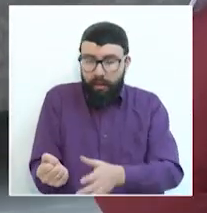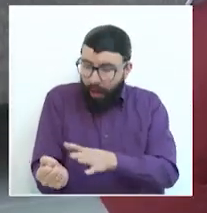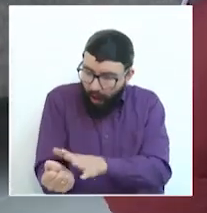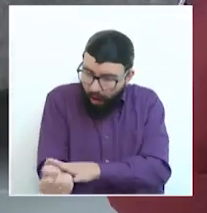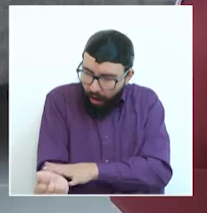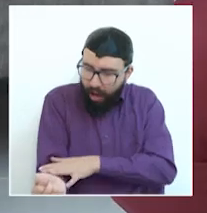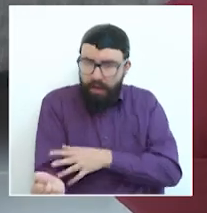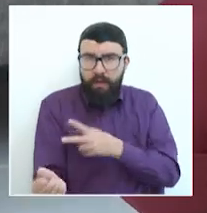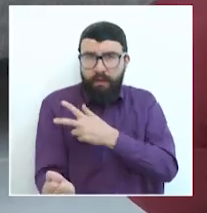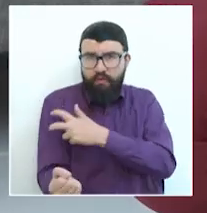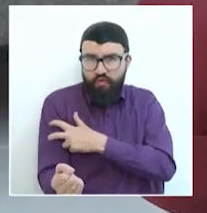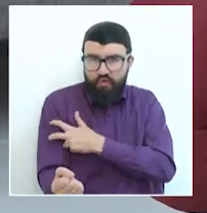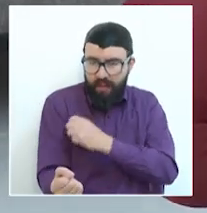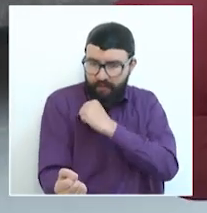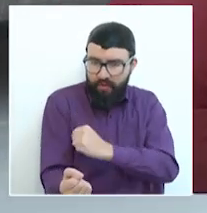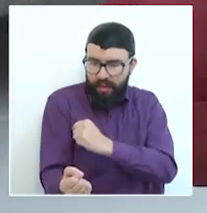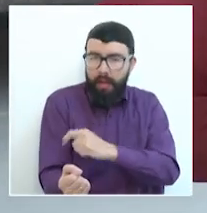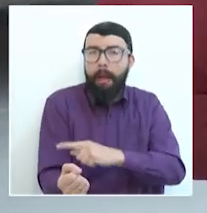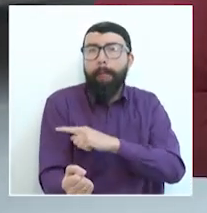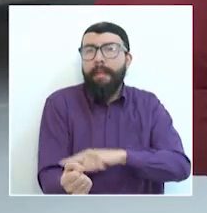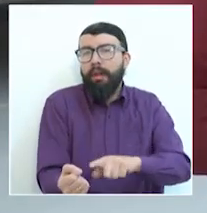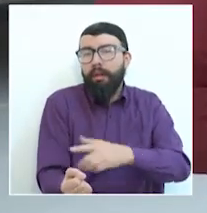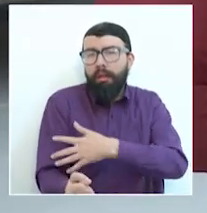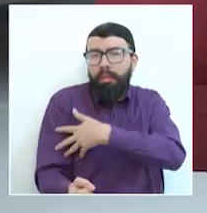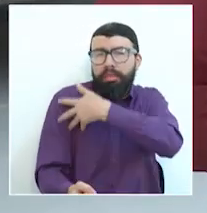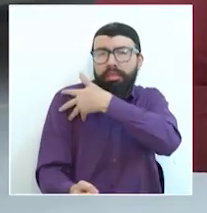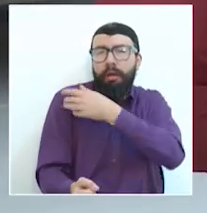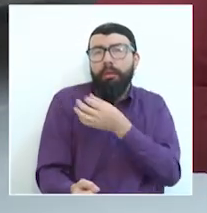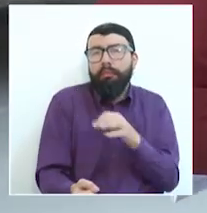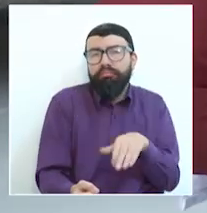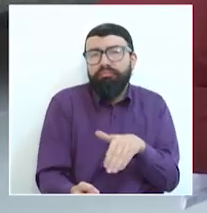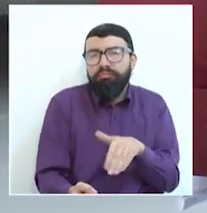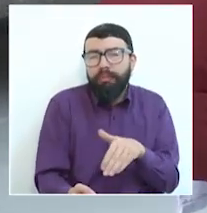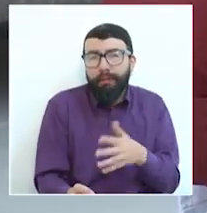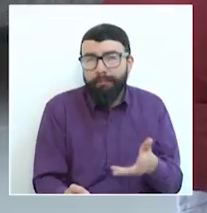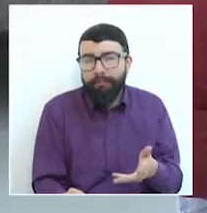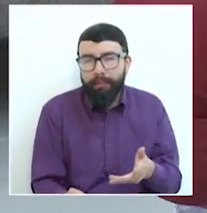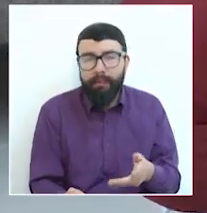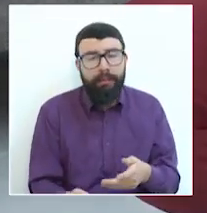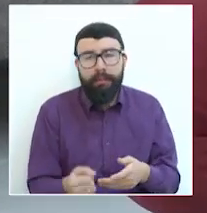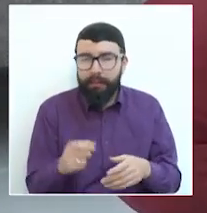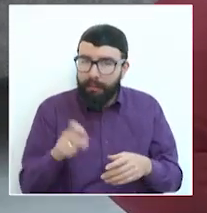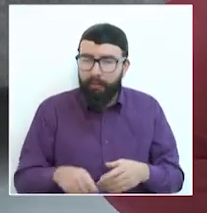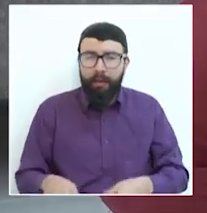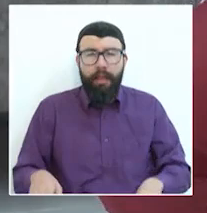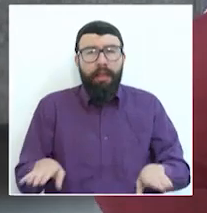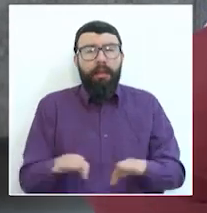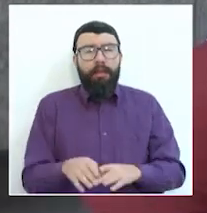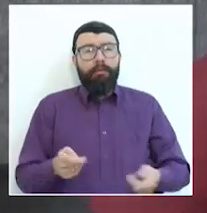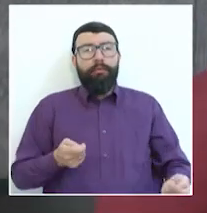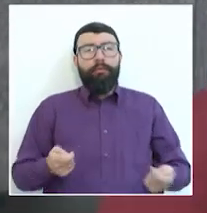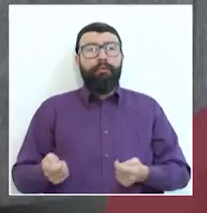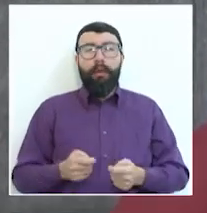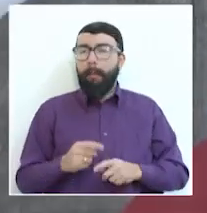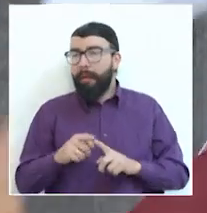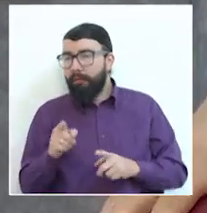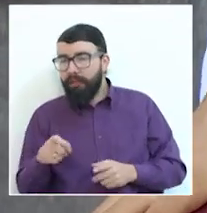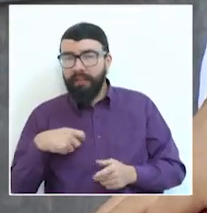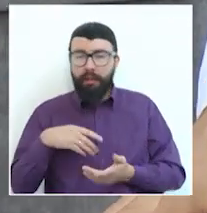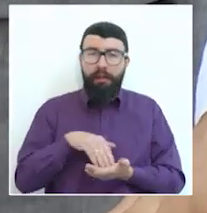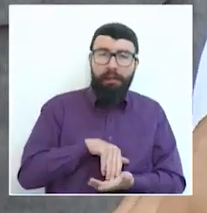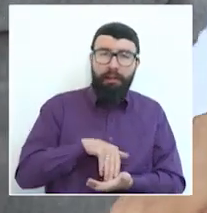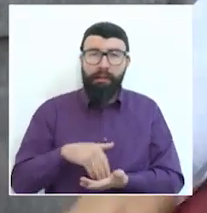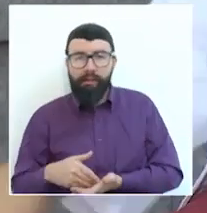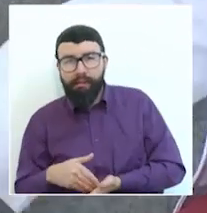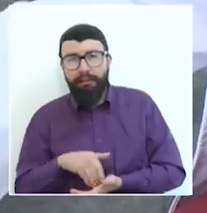se vuelven fuertes, pero los de atrás se vuelven débiles. Siempre hay un equilibrio. Y en este caso hay un desequilibrio de la